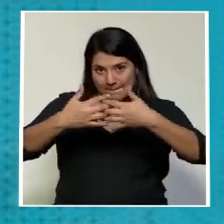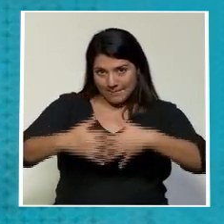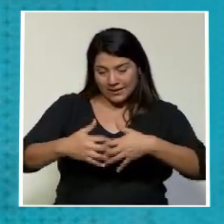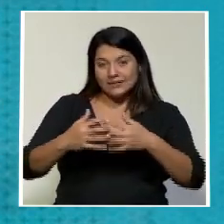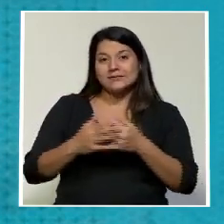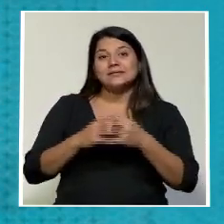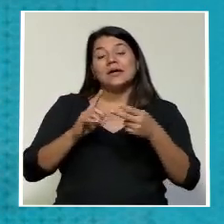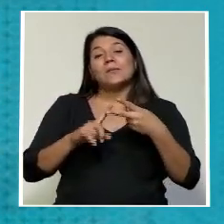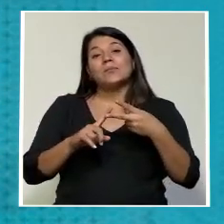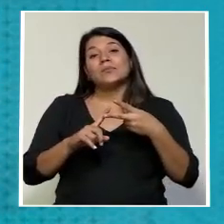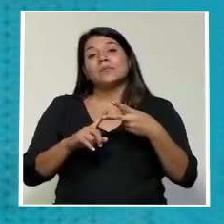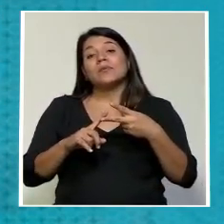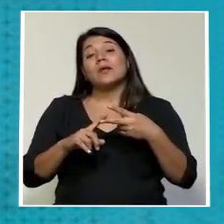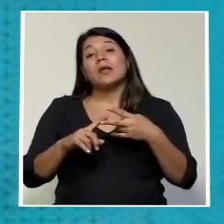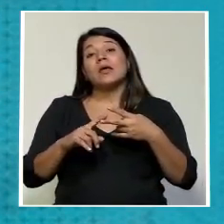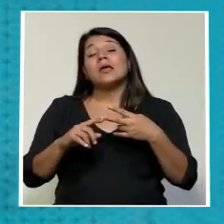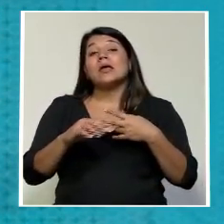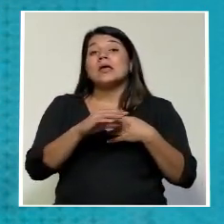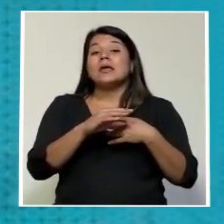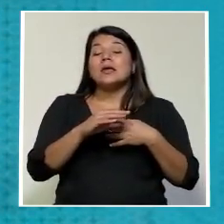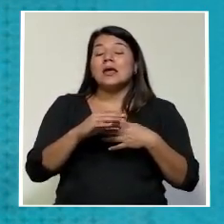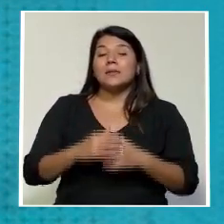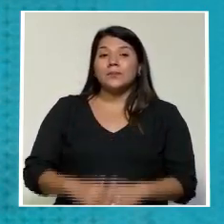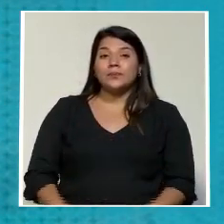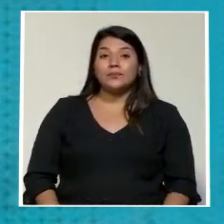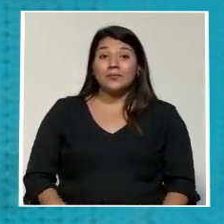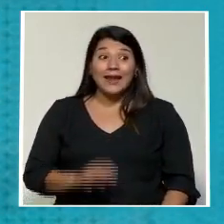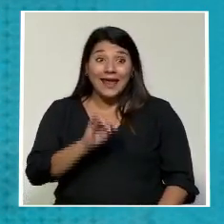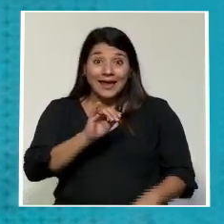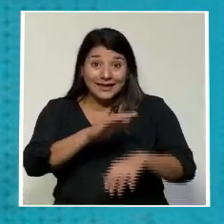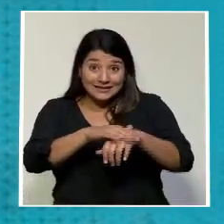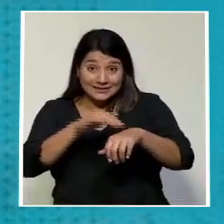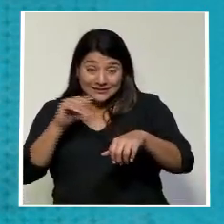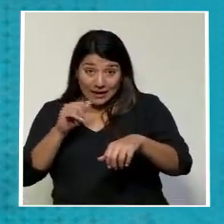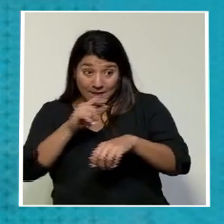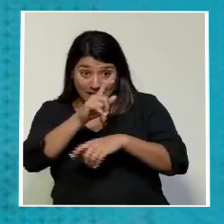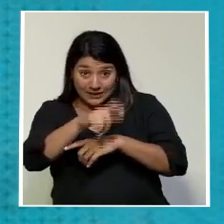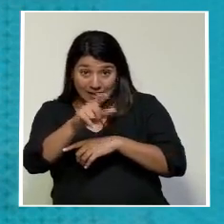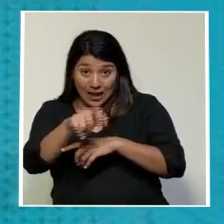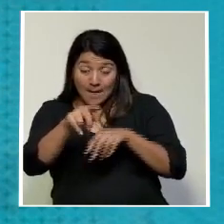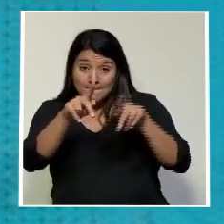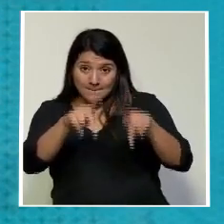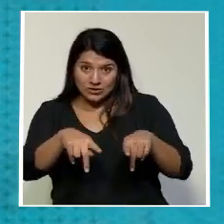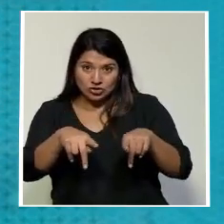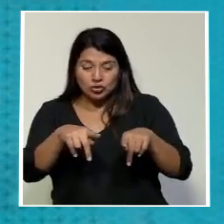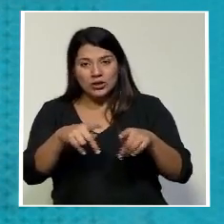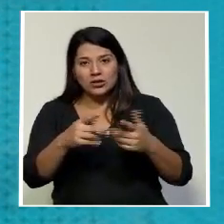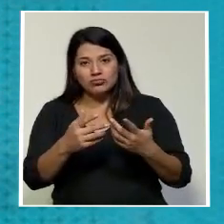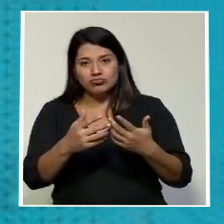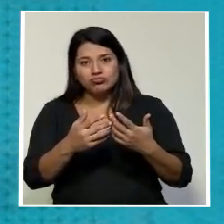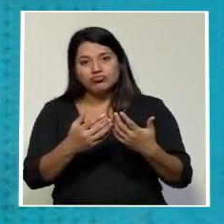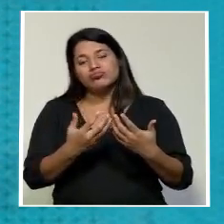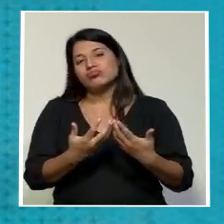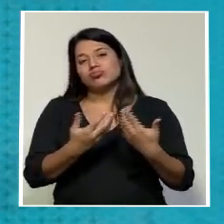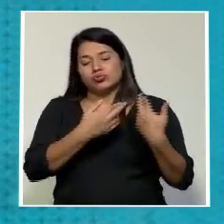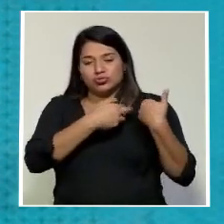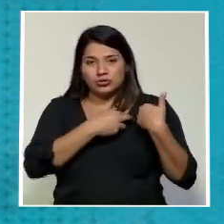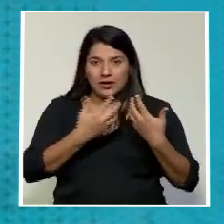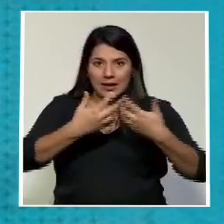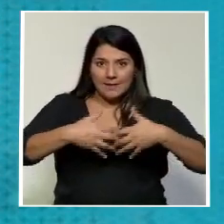o el Ministerio Público pueda sindicarlos por un delito. Este llamamiento, que podríamos hacer un símil, una comparación